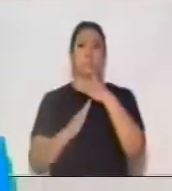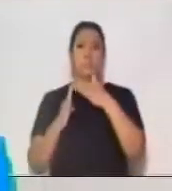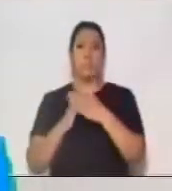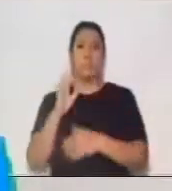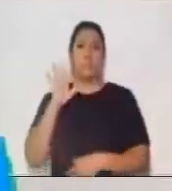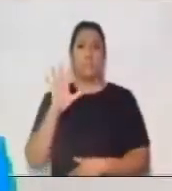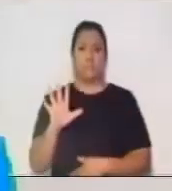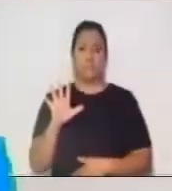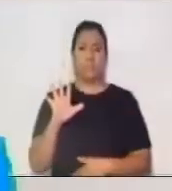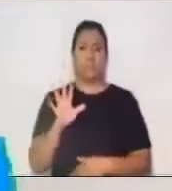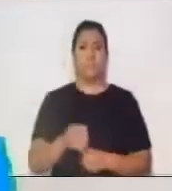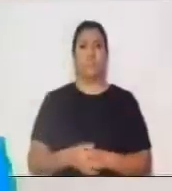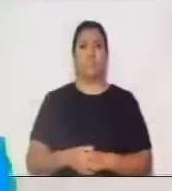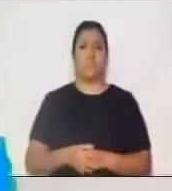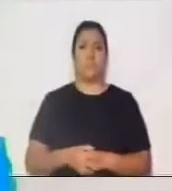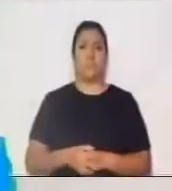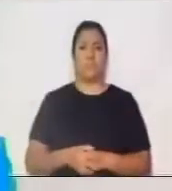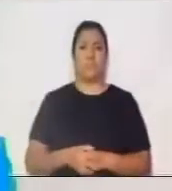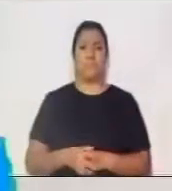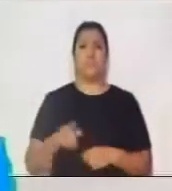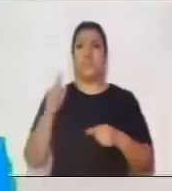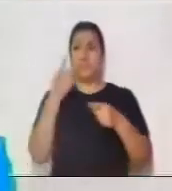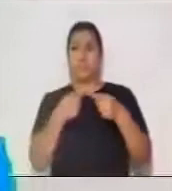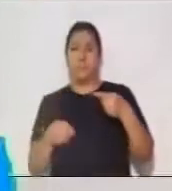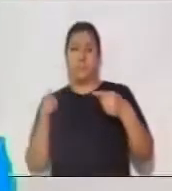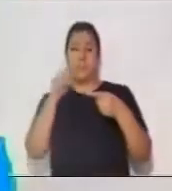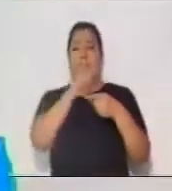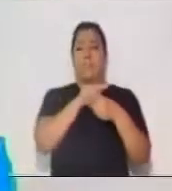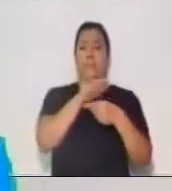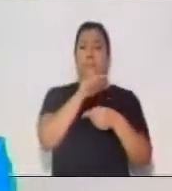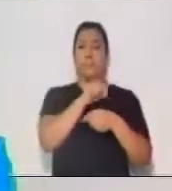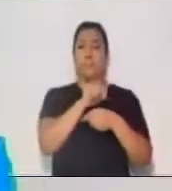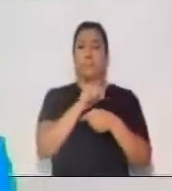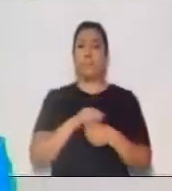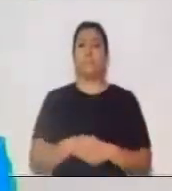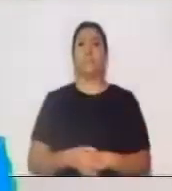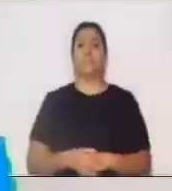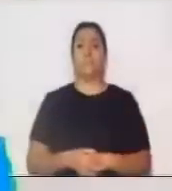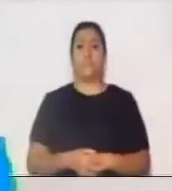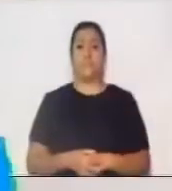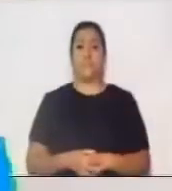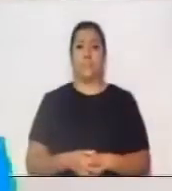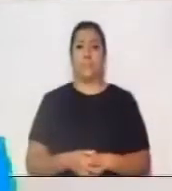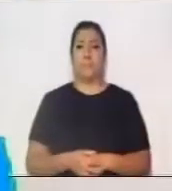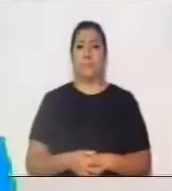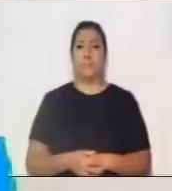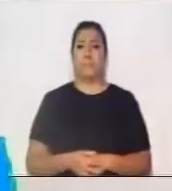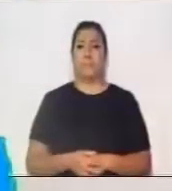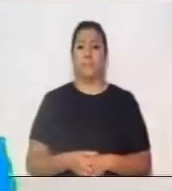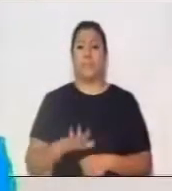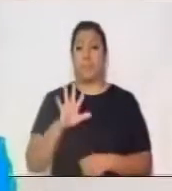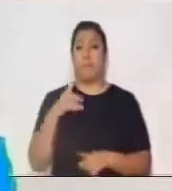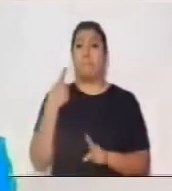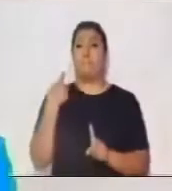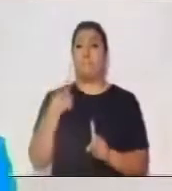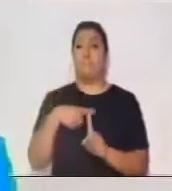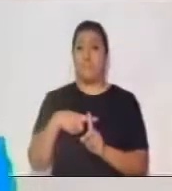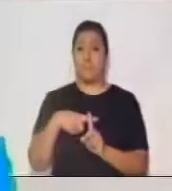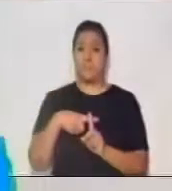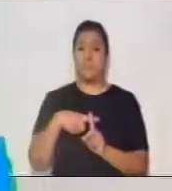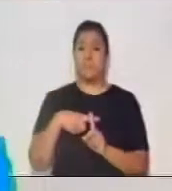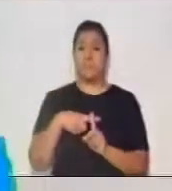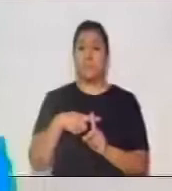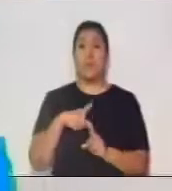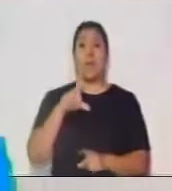1,000,000 de quetzales de Banco Industrial, autos Hyundai, combustible, Puma, premios de cuello campero, peas y mucho más. Participa por el sueldazo millonario